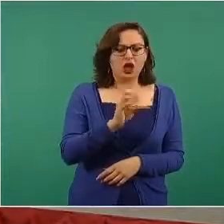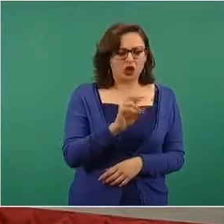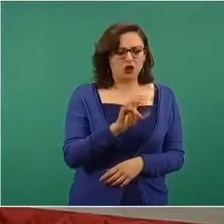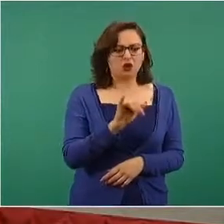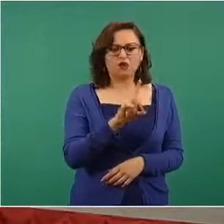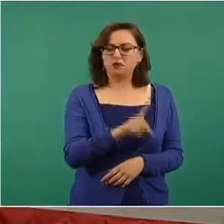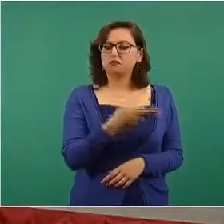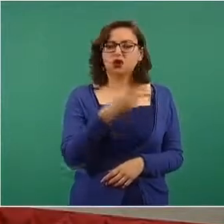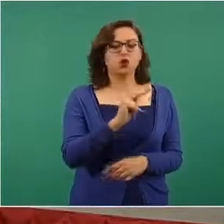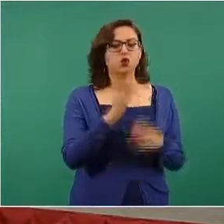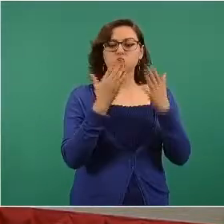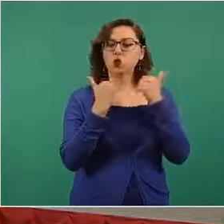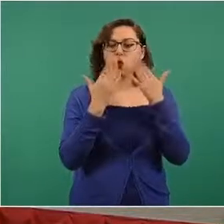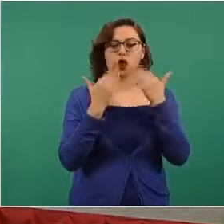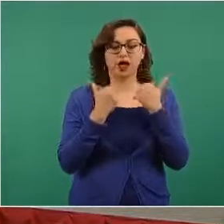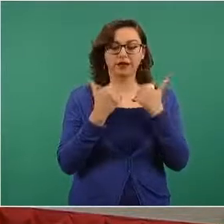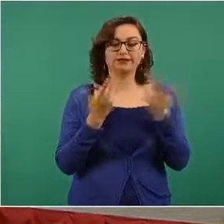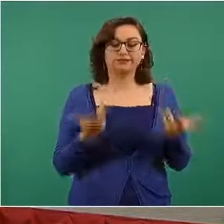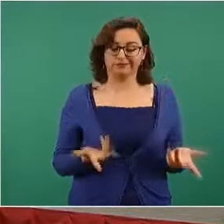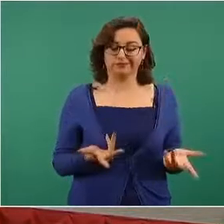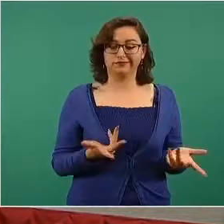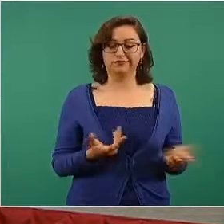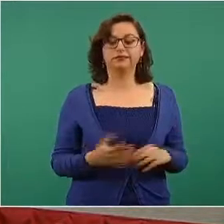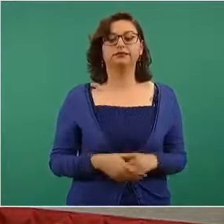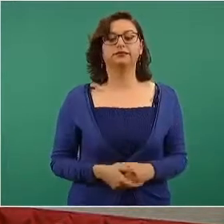respiratoria aguda grave. La siguiente, por favor.